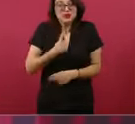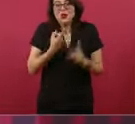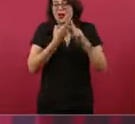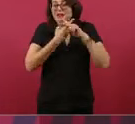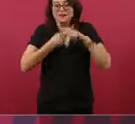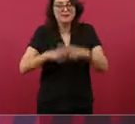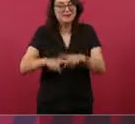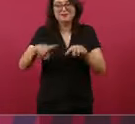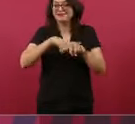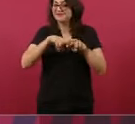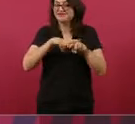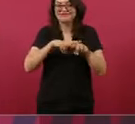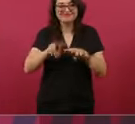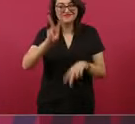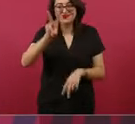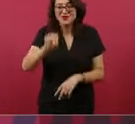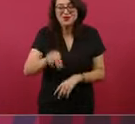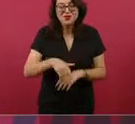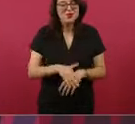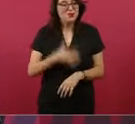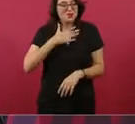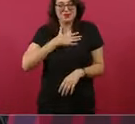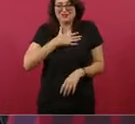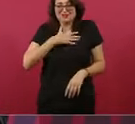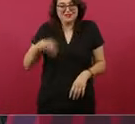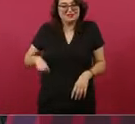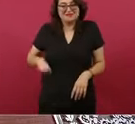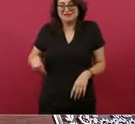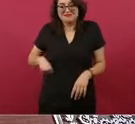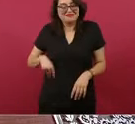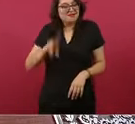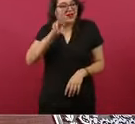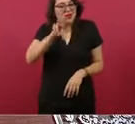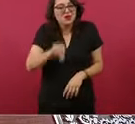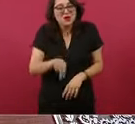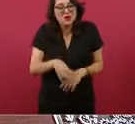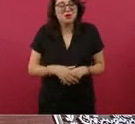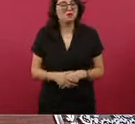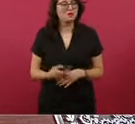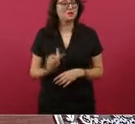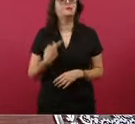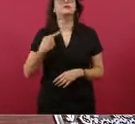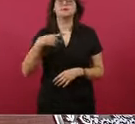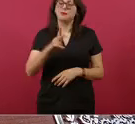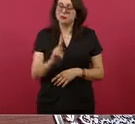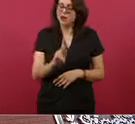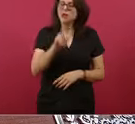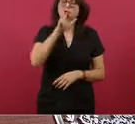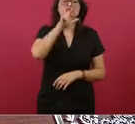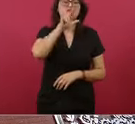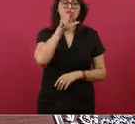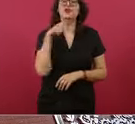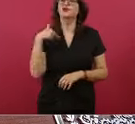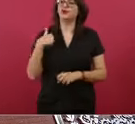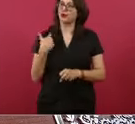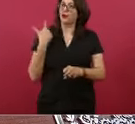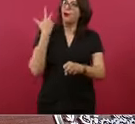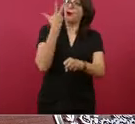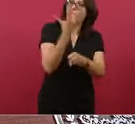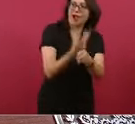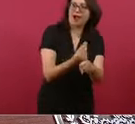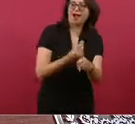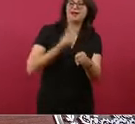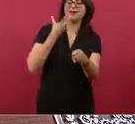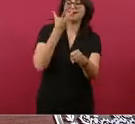y lo vamos a terminar, y muchas cosas que quedaron inconclusas se están